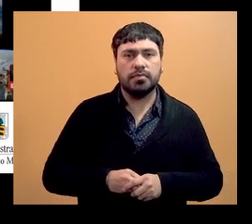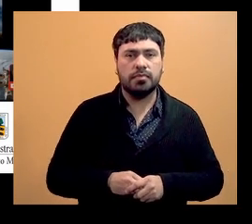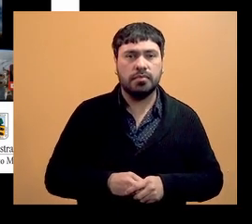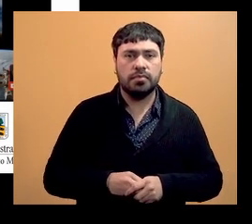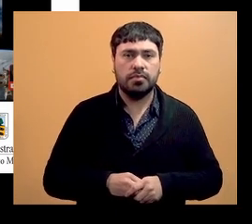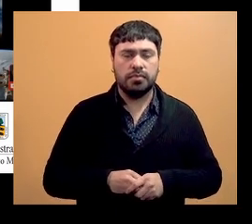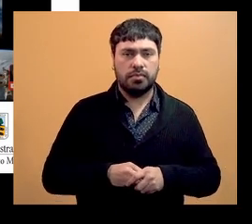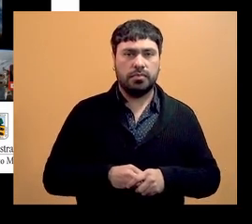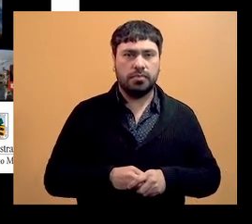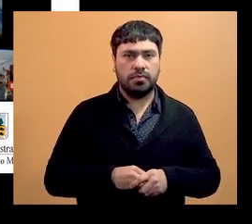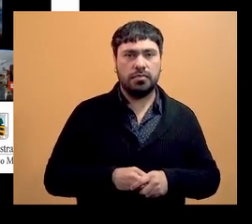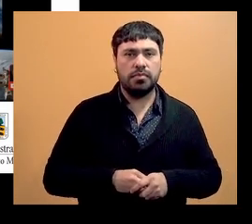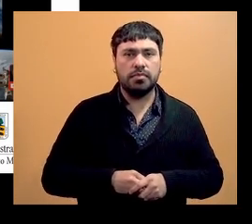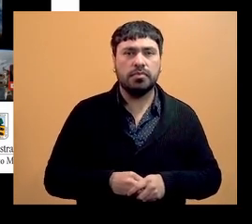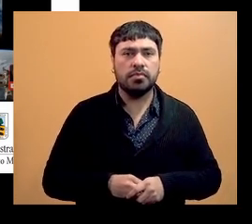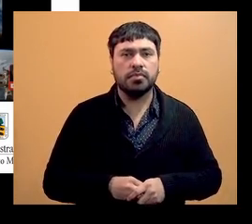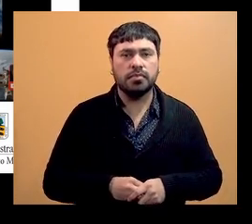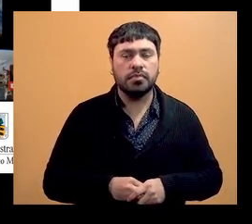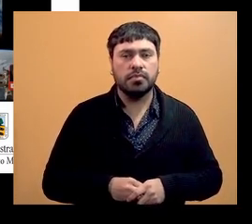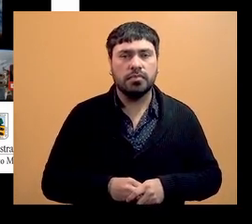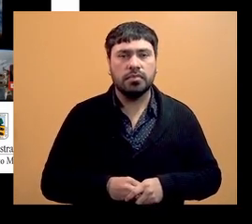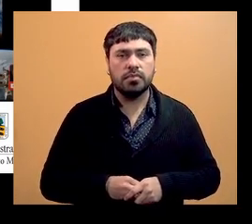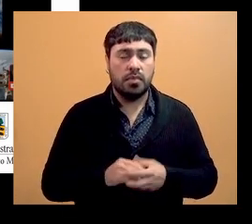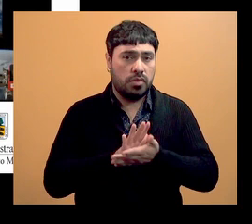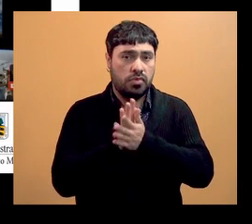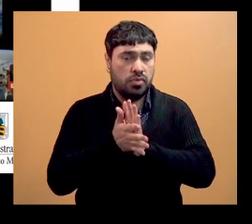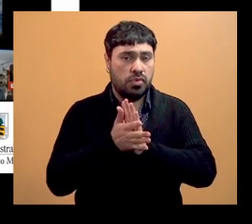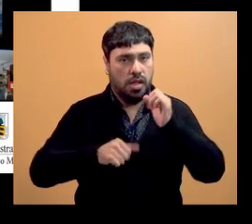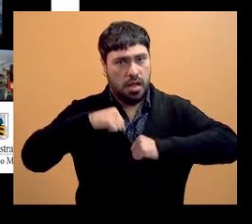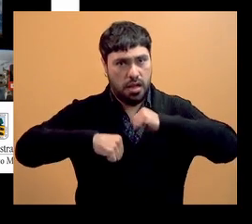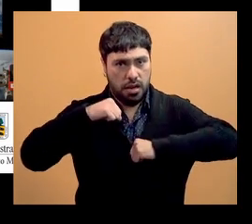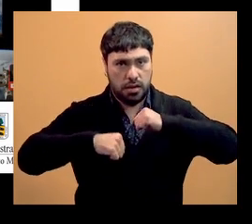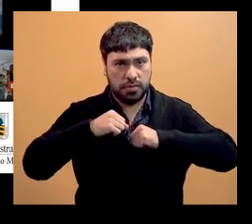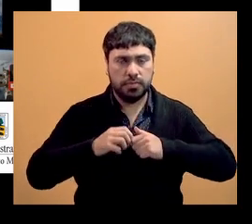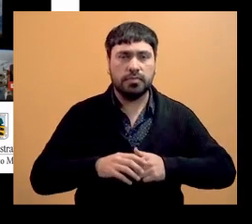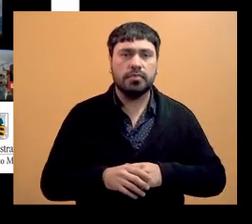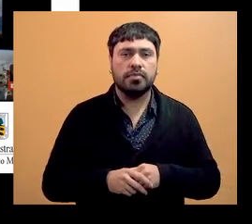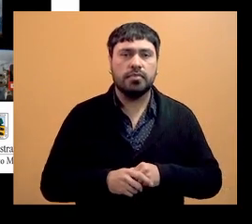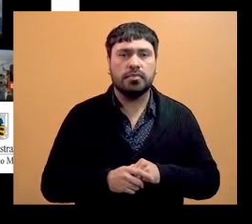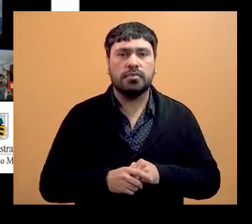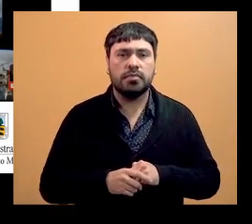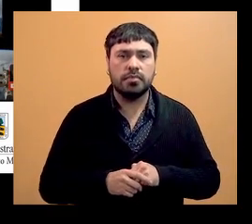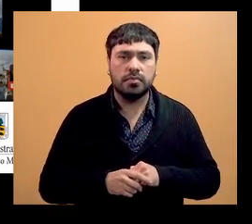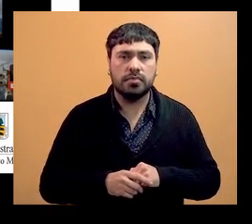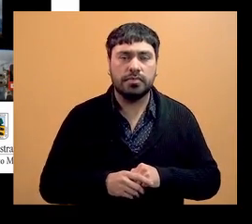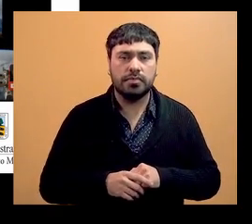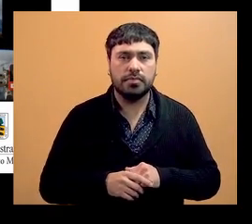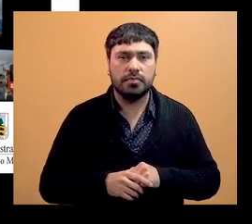communication, sensing y navegación, solo esa industria aproximada, hay una estimación muy aproximada